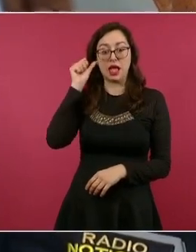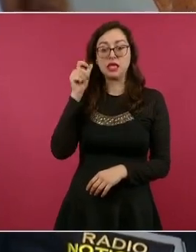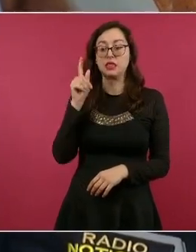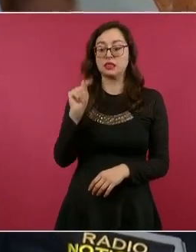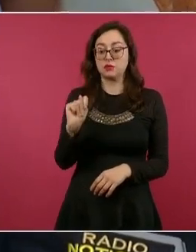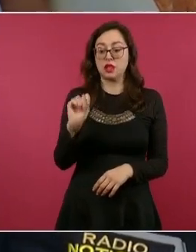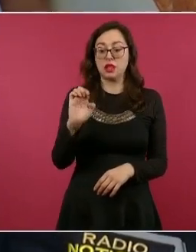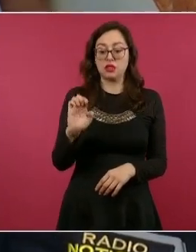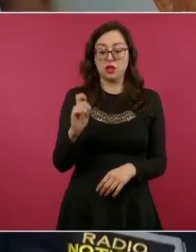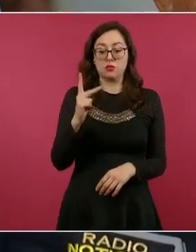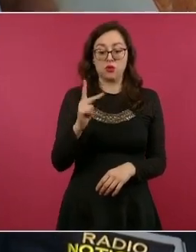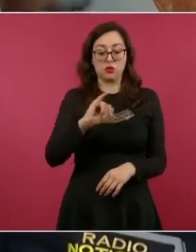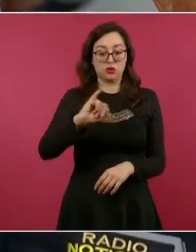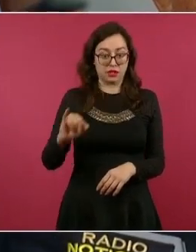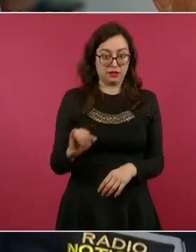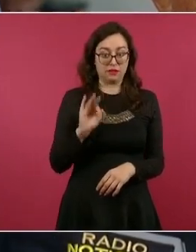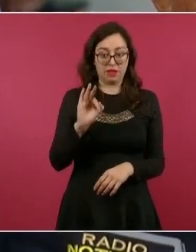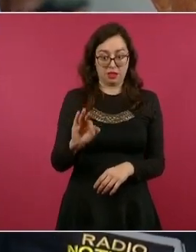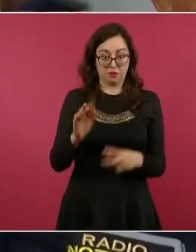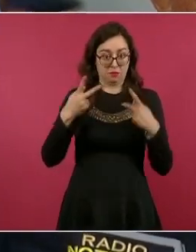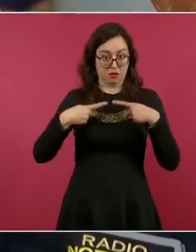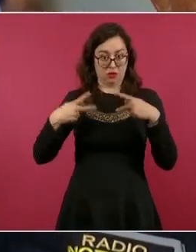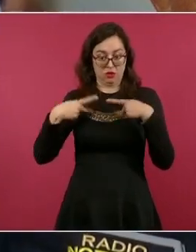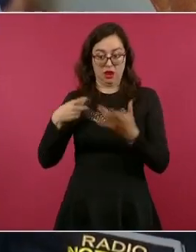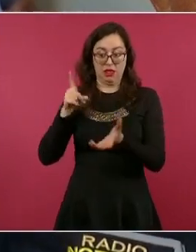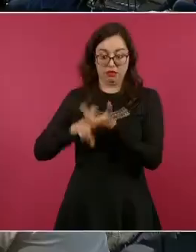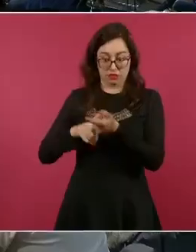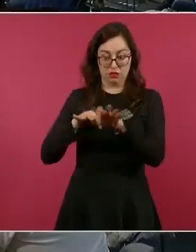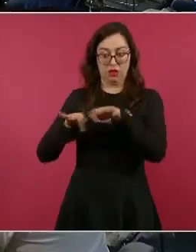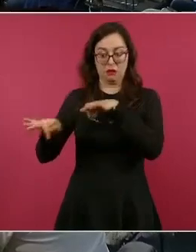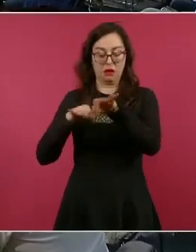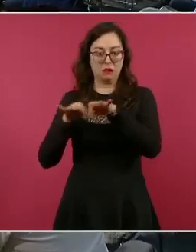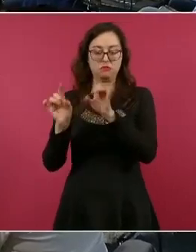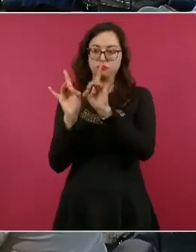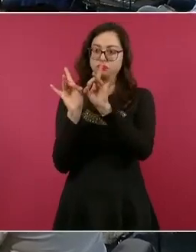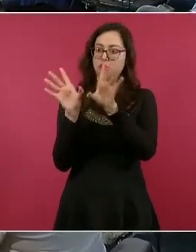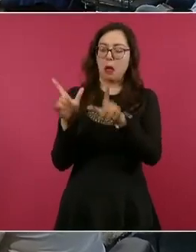Electoral. ¿Ustedes tienen reporte en el Gabinete de Seguridad sobre este hecho? Sí,